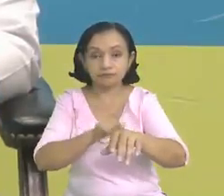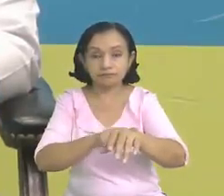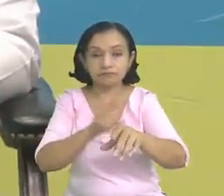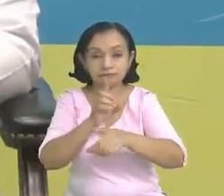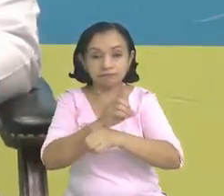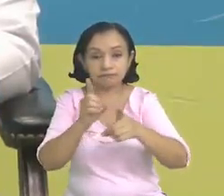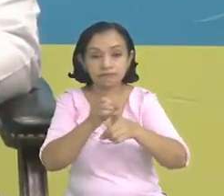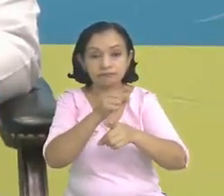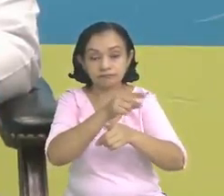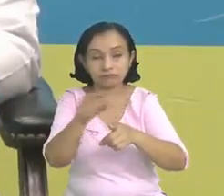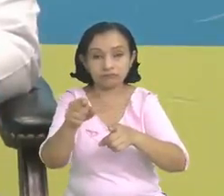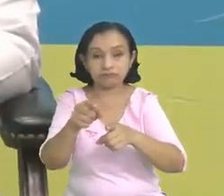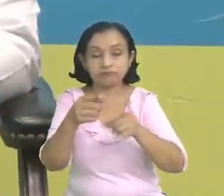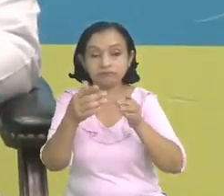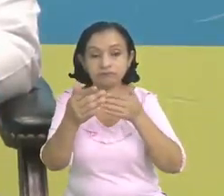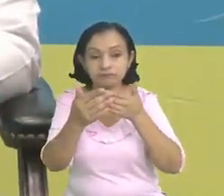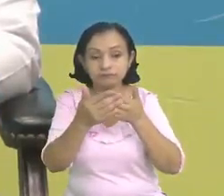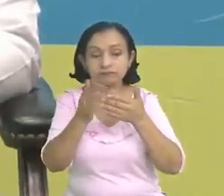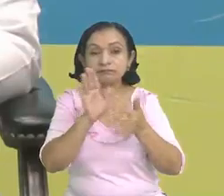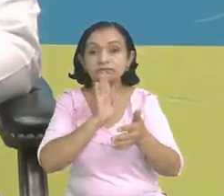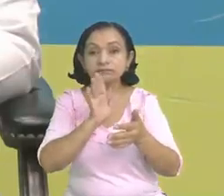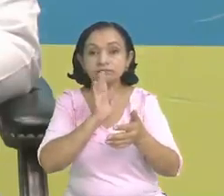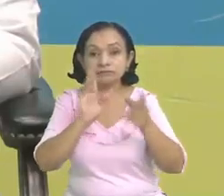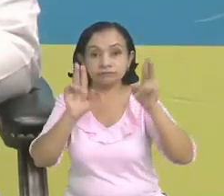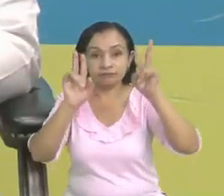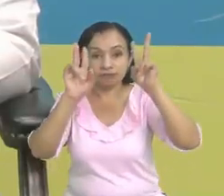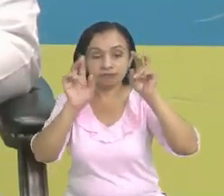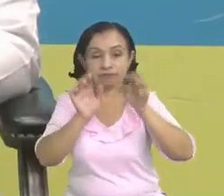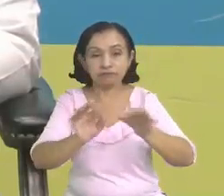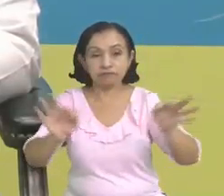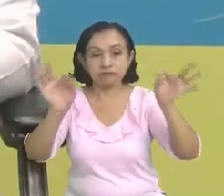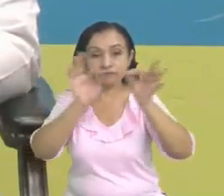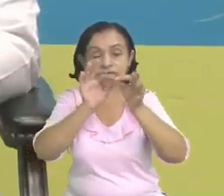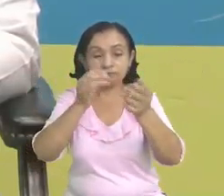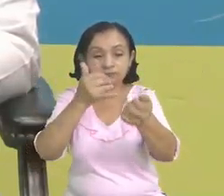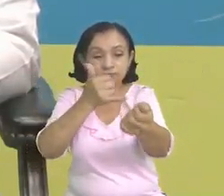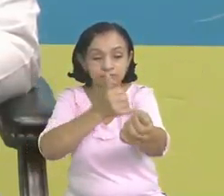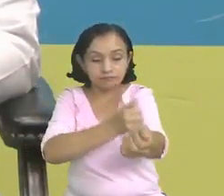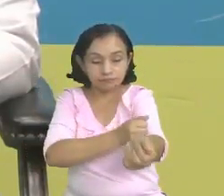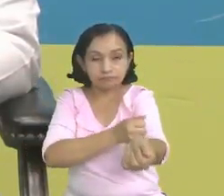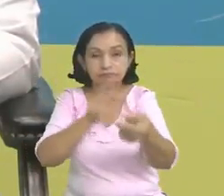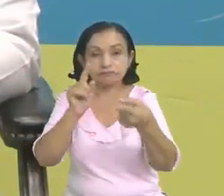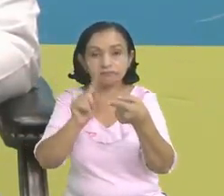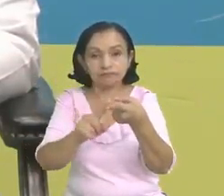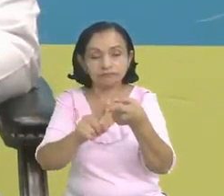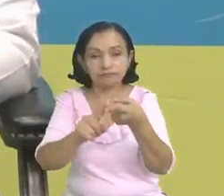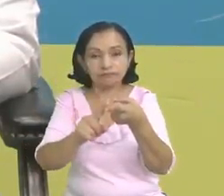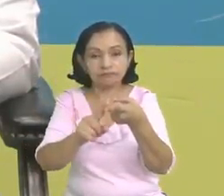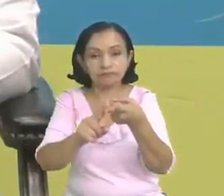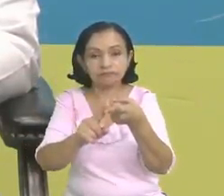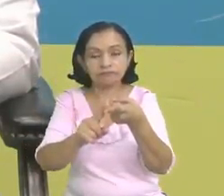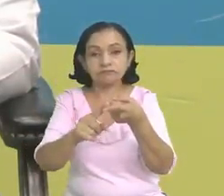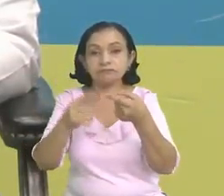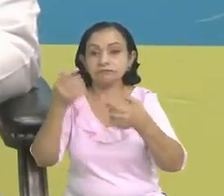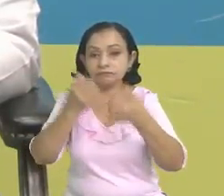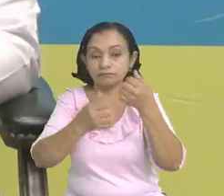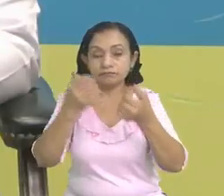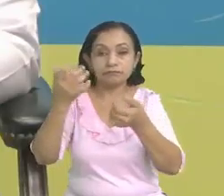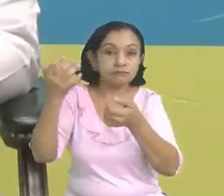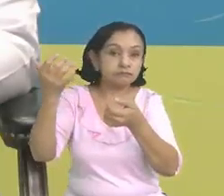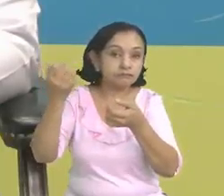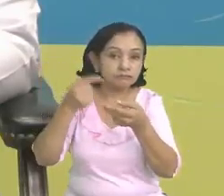estar nosotros cerca. Hay que hablar de temas importantes como de la droga, hay que hablar de las conductas suicidas en general, hay